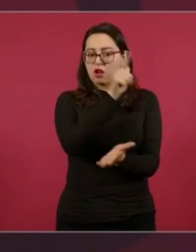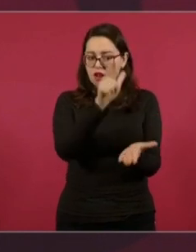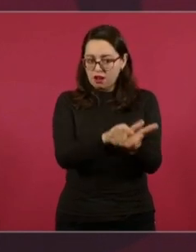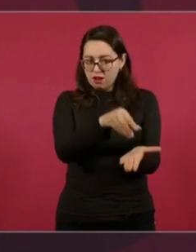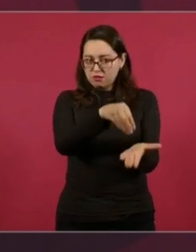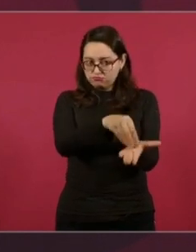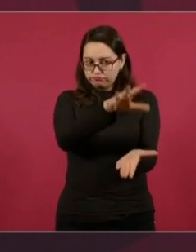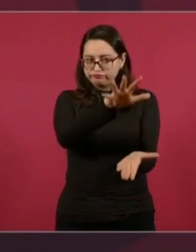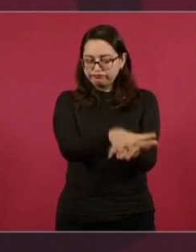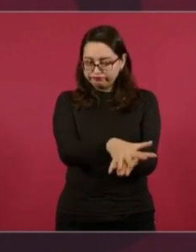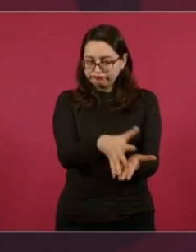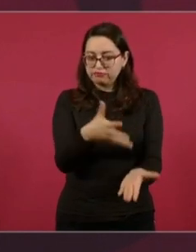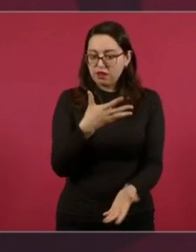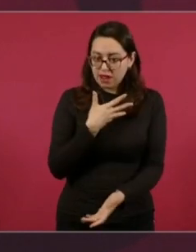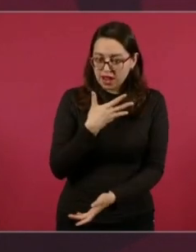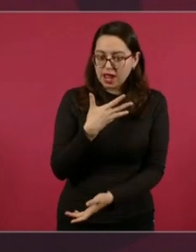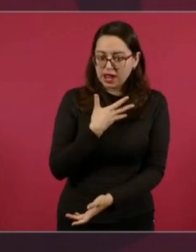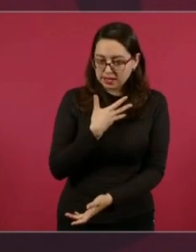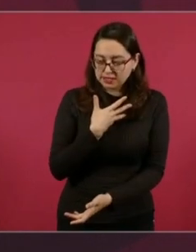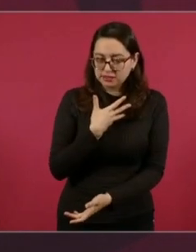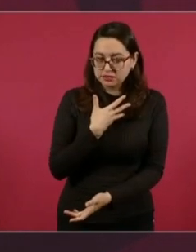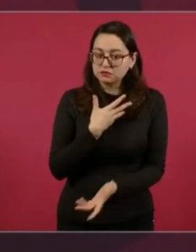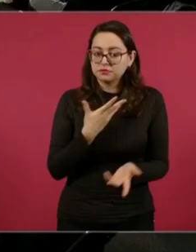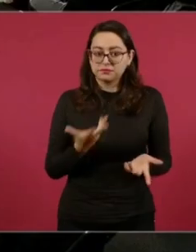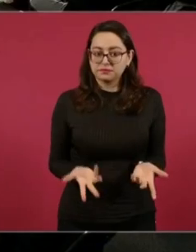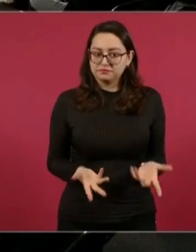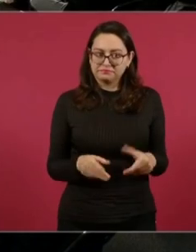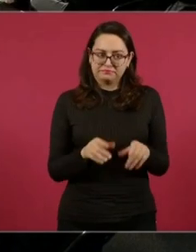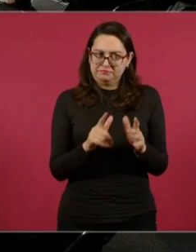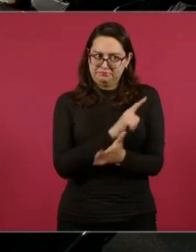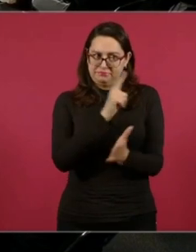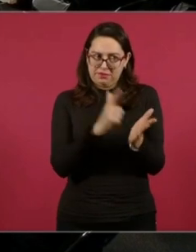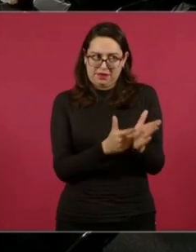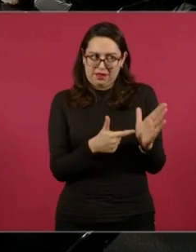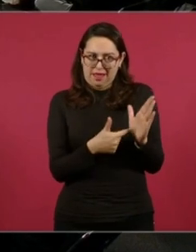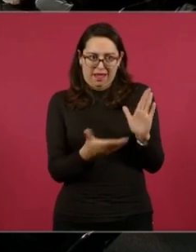que es de dominio público.